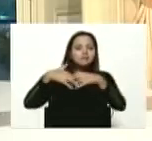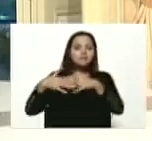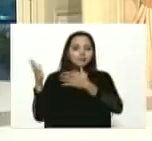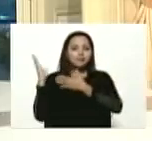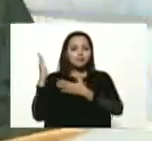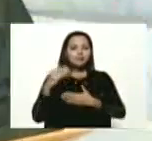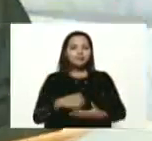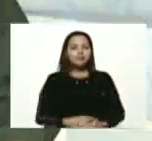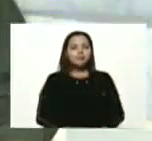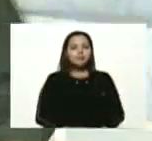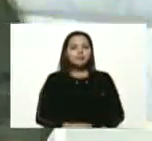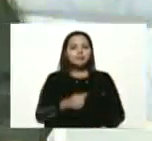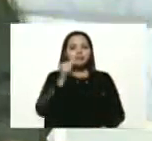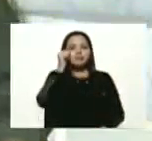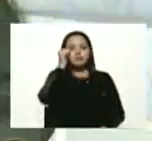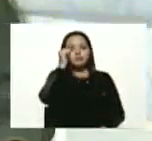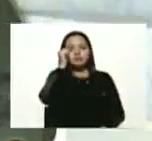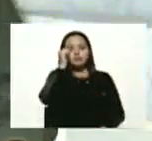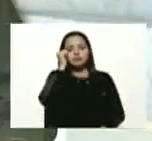favor.